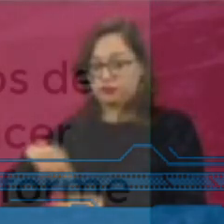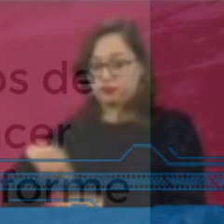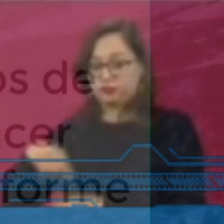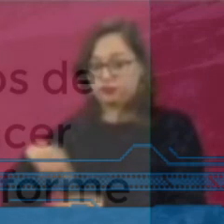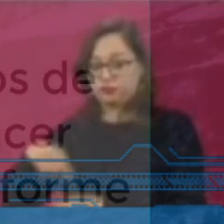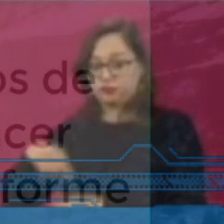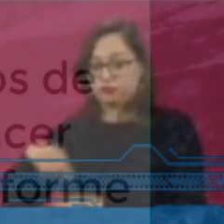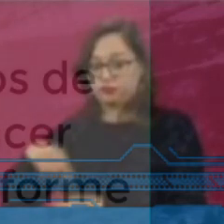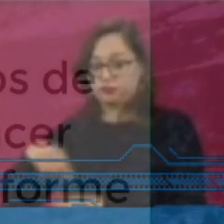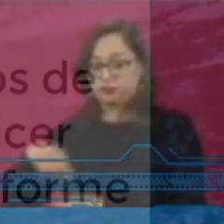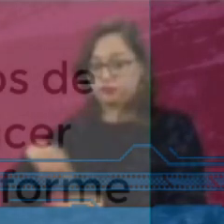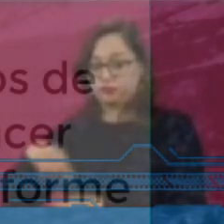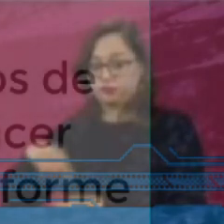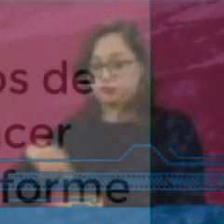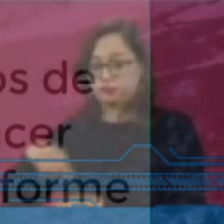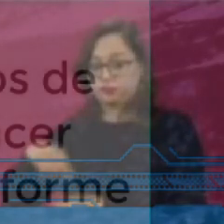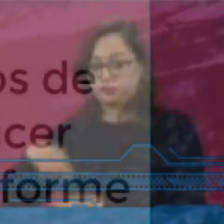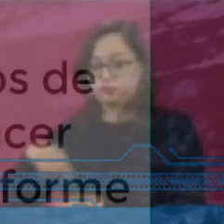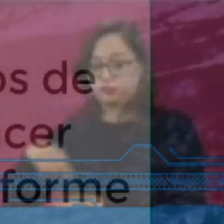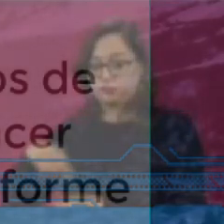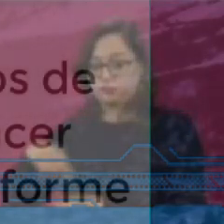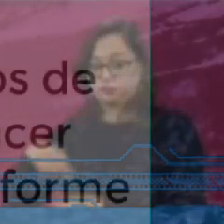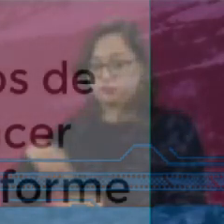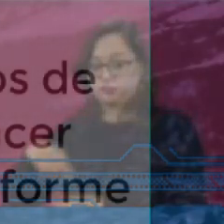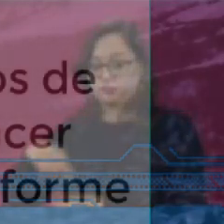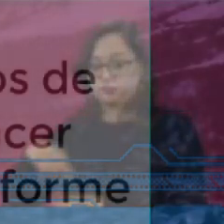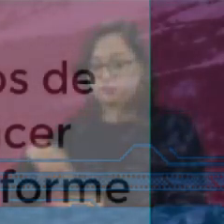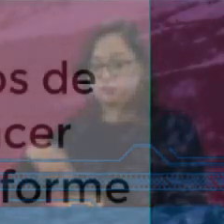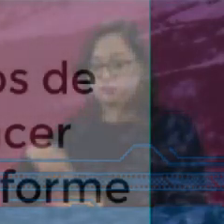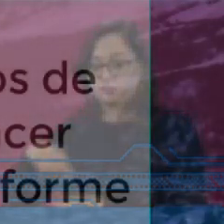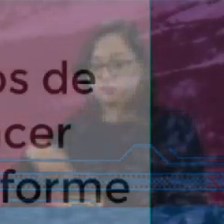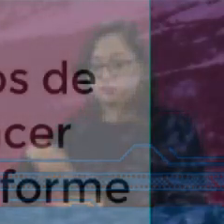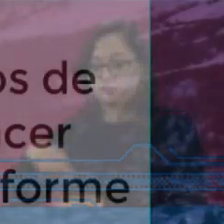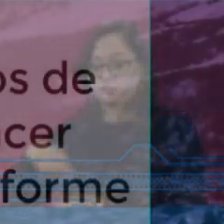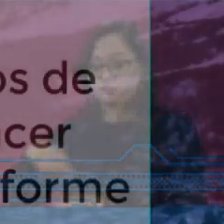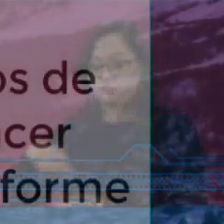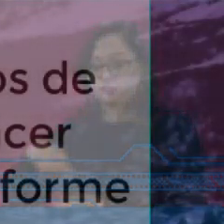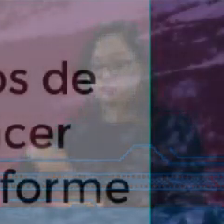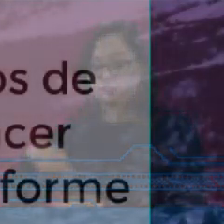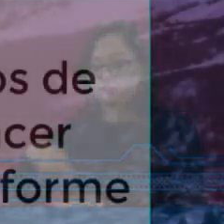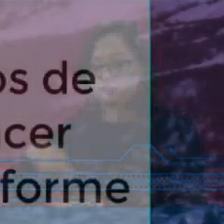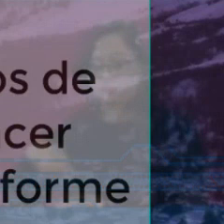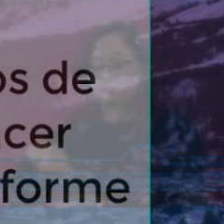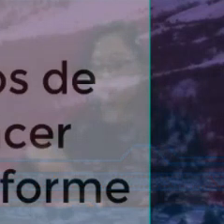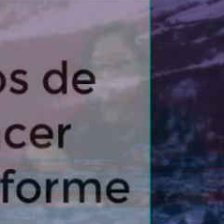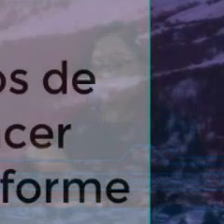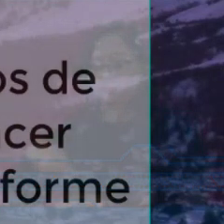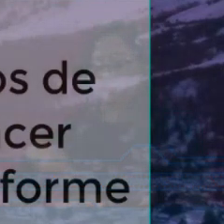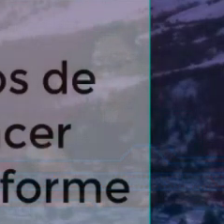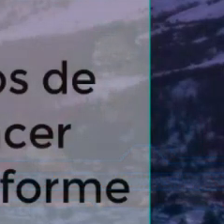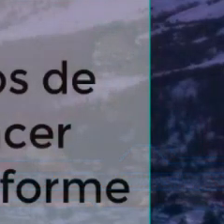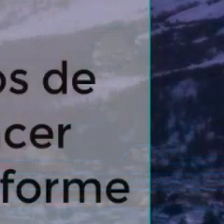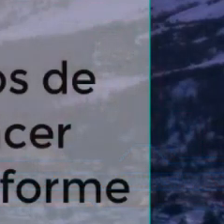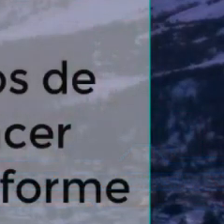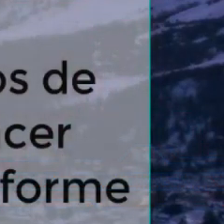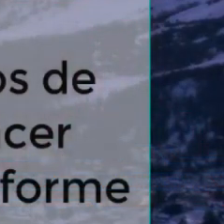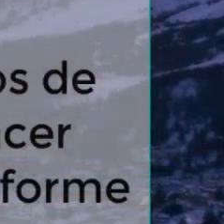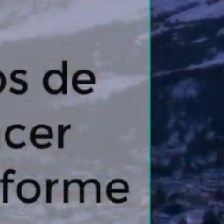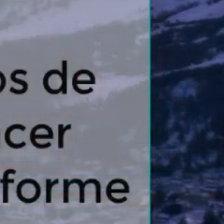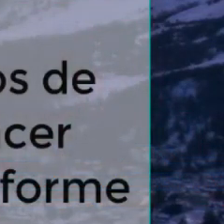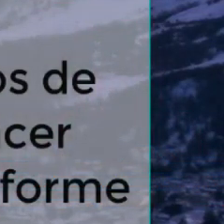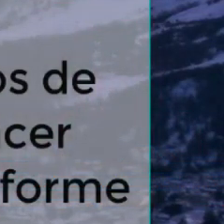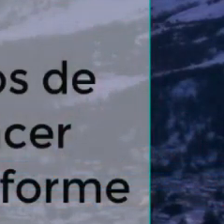Este video es informativo. No pertenecemos a ningún partido político o dependencia de gobierno.